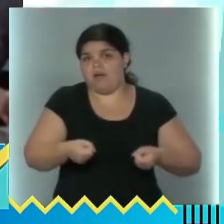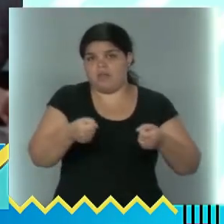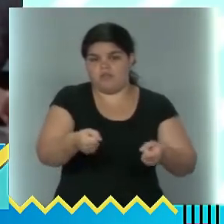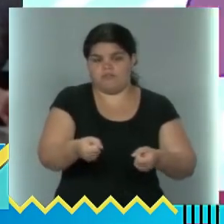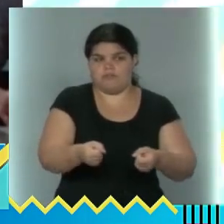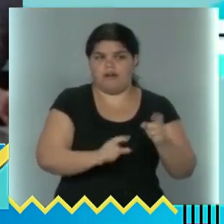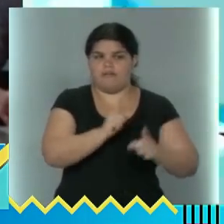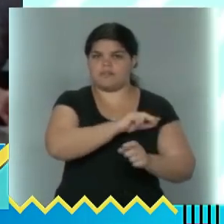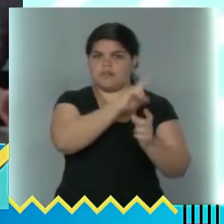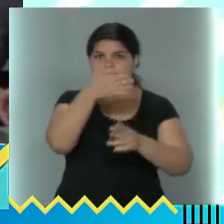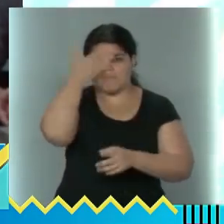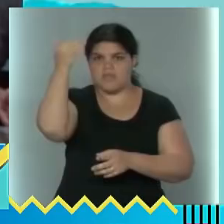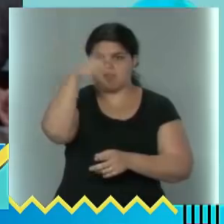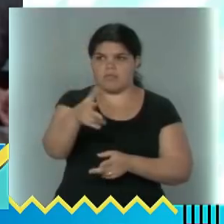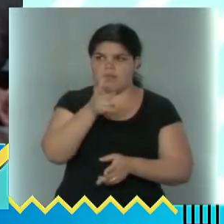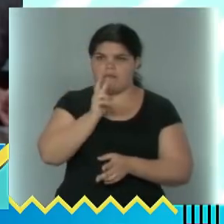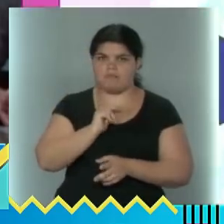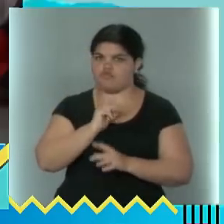yo andador o bastón no quiero,